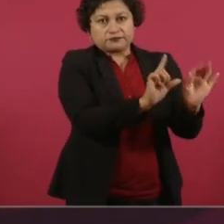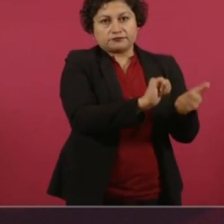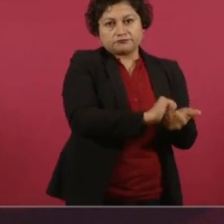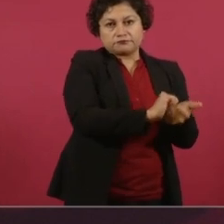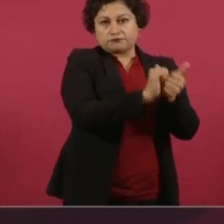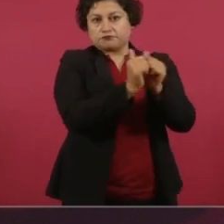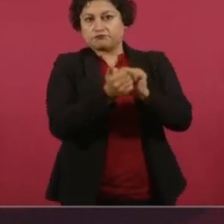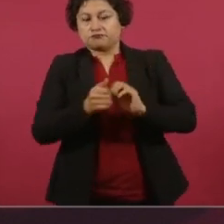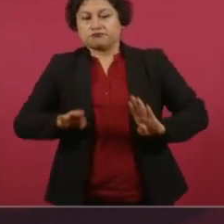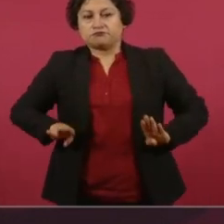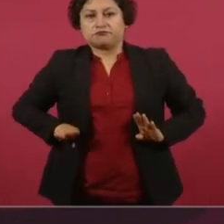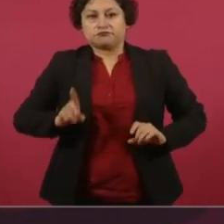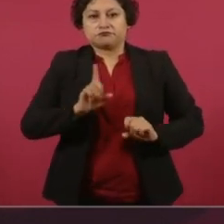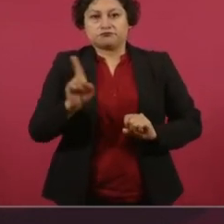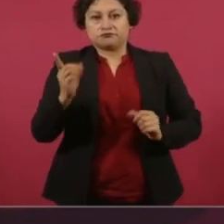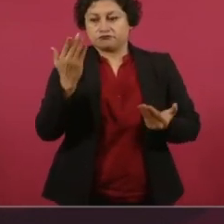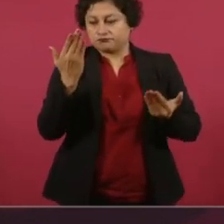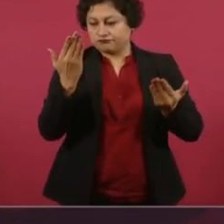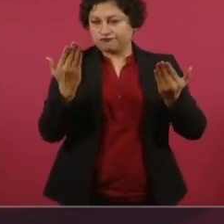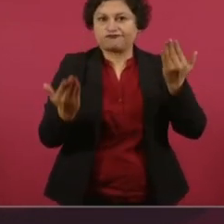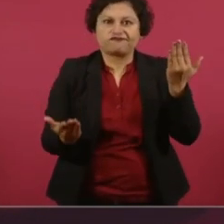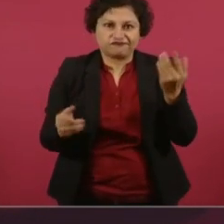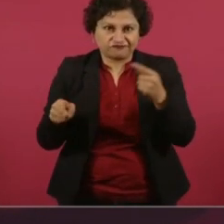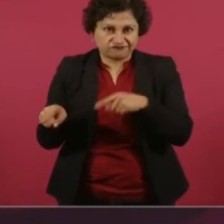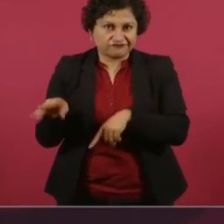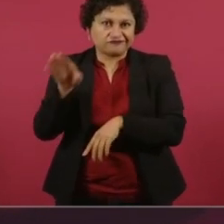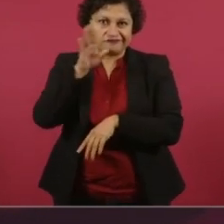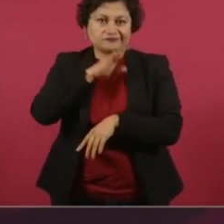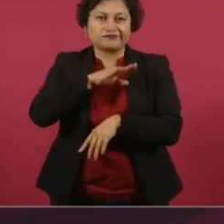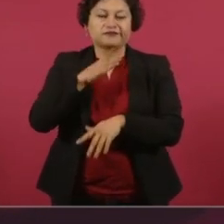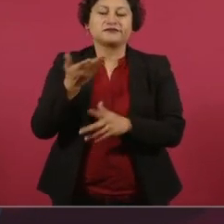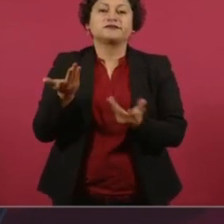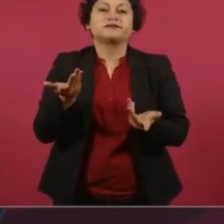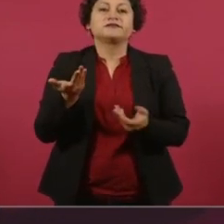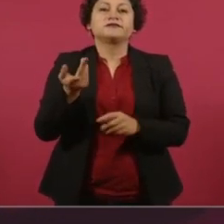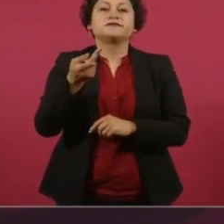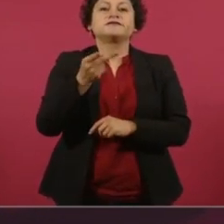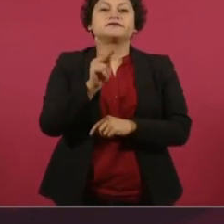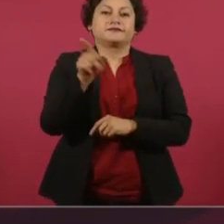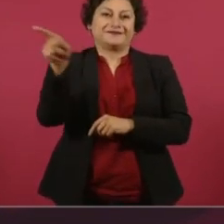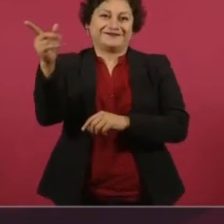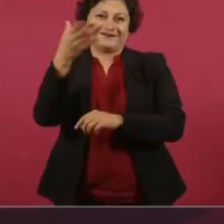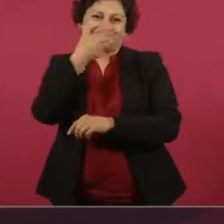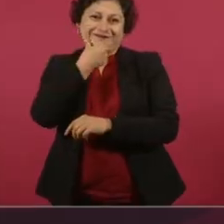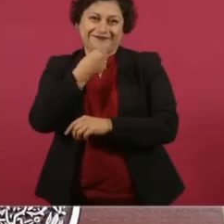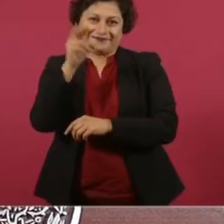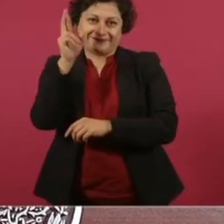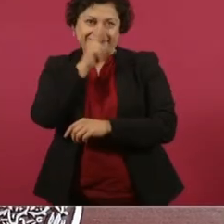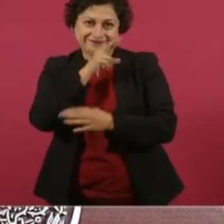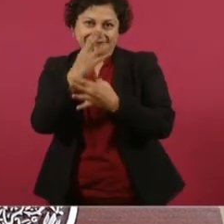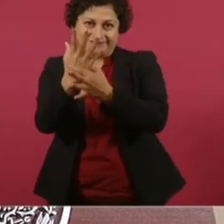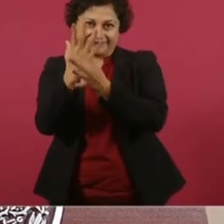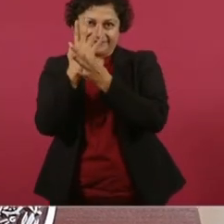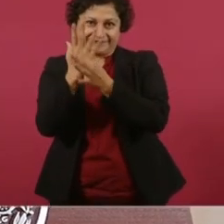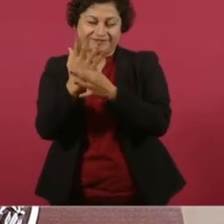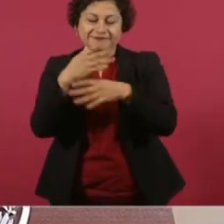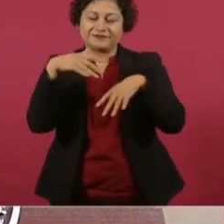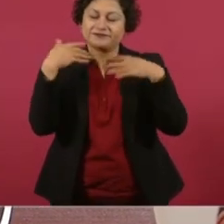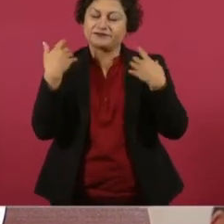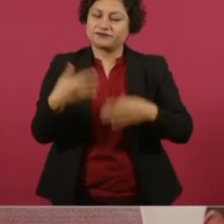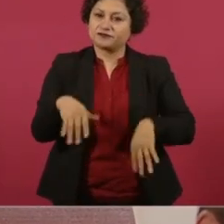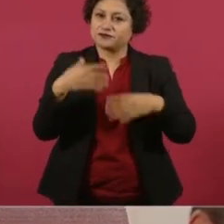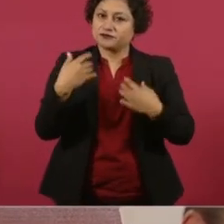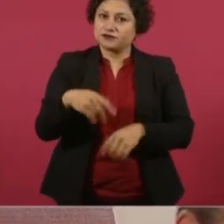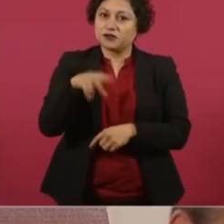Y decía este escritor, decía, no cabe duda que cuando un hombre se entrega por entero a la